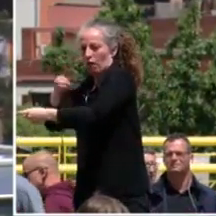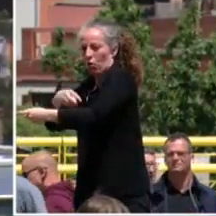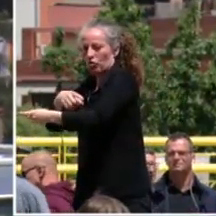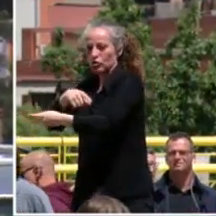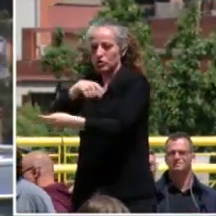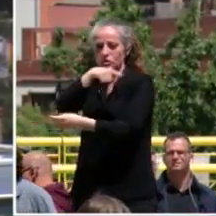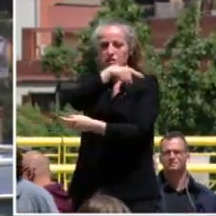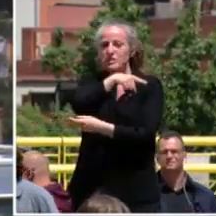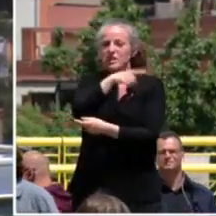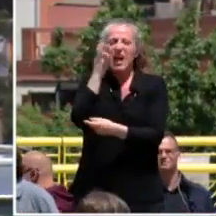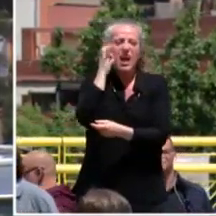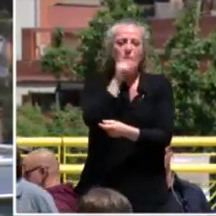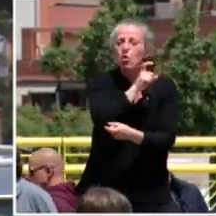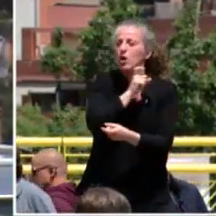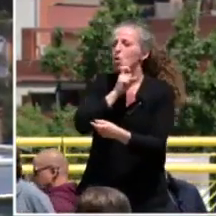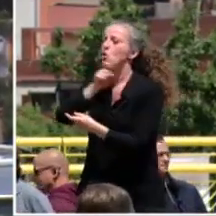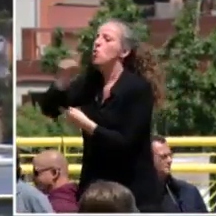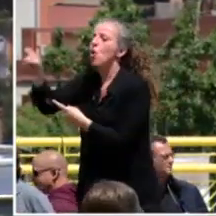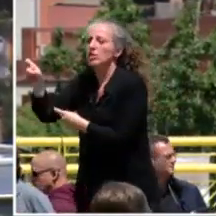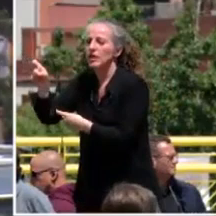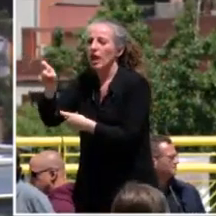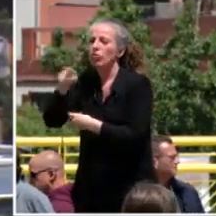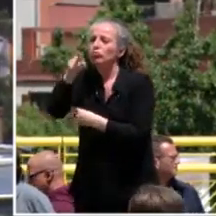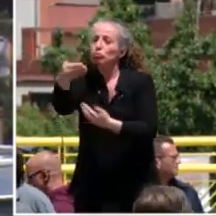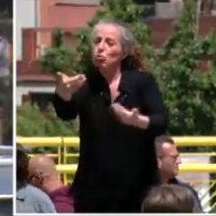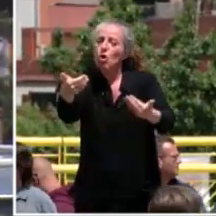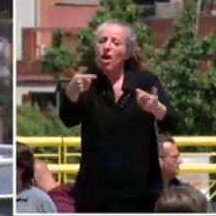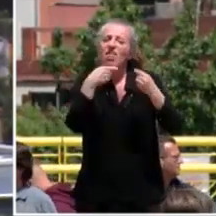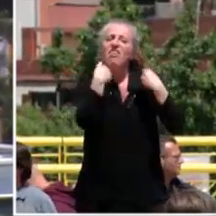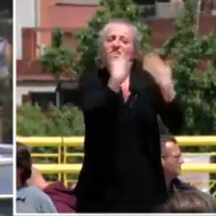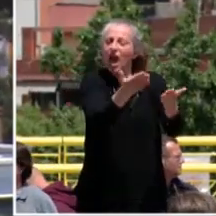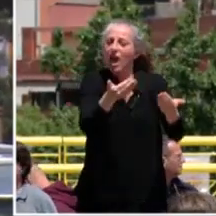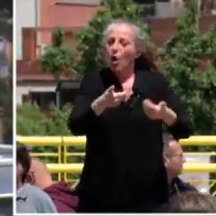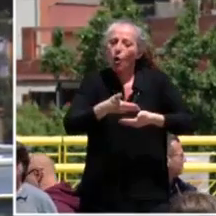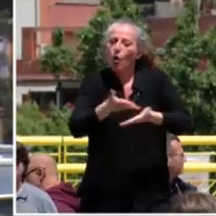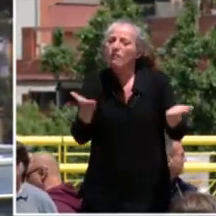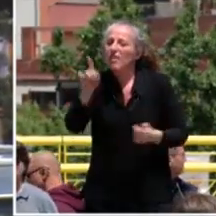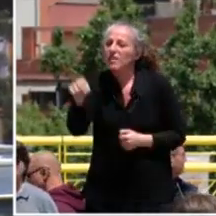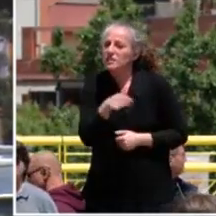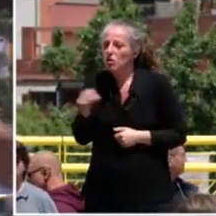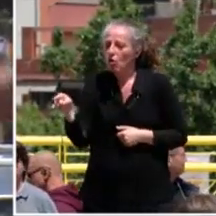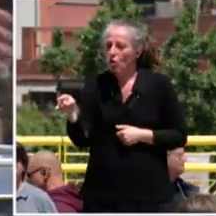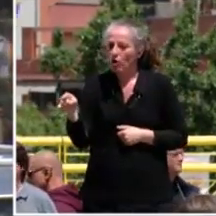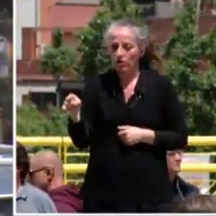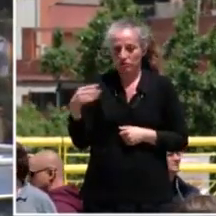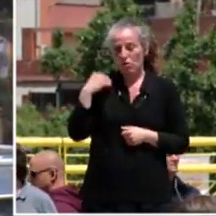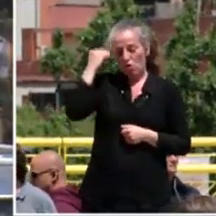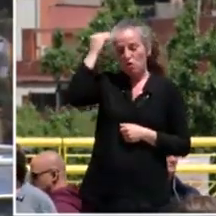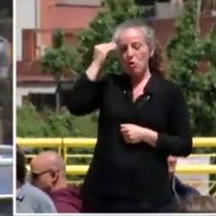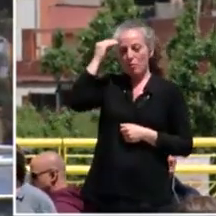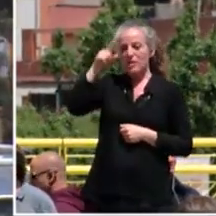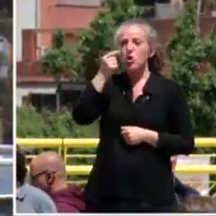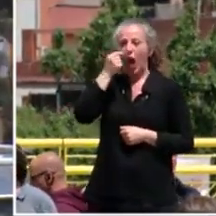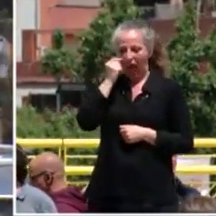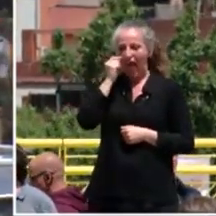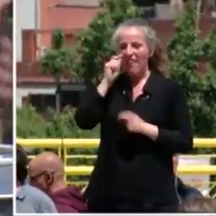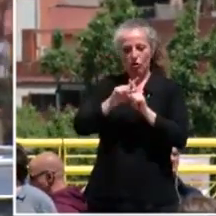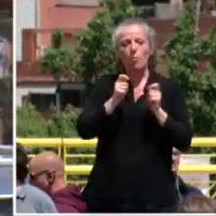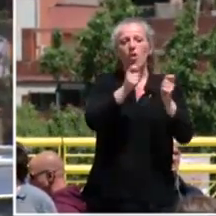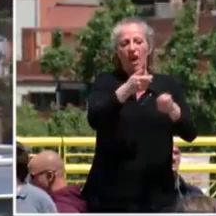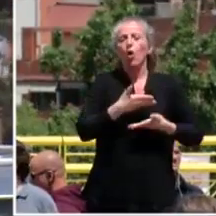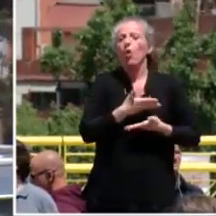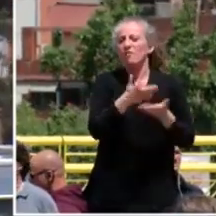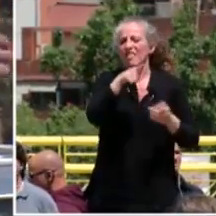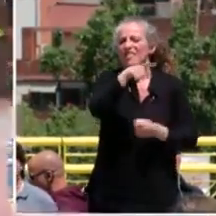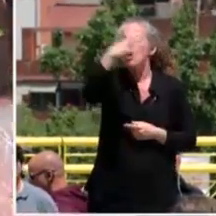la vida de la gente en quien confiar y aysén enfrentarse a ese poder económico yo creo que se ha colado claramente la respuesta es